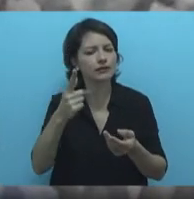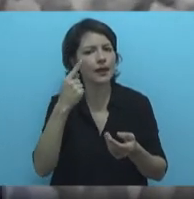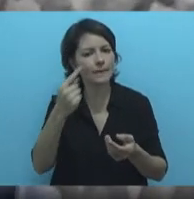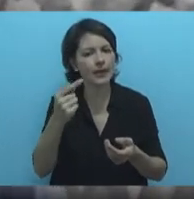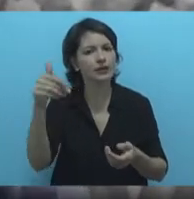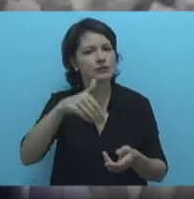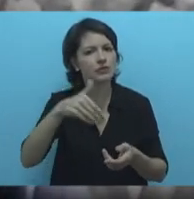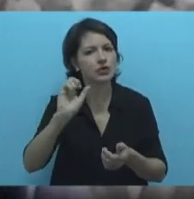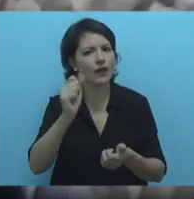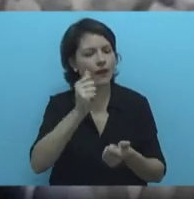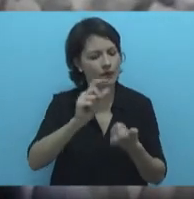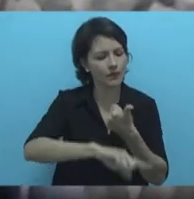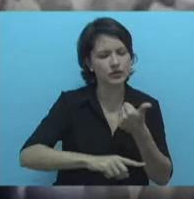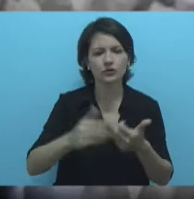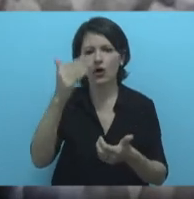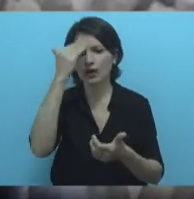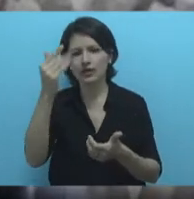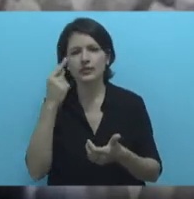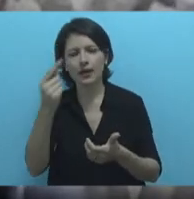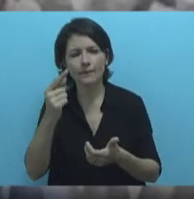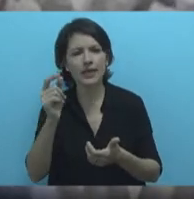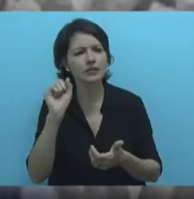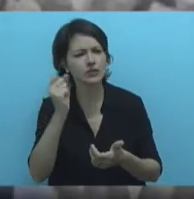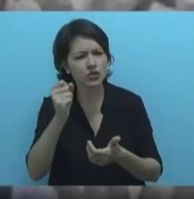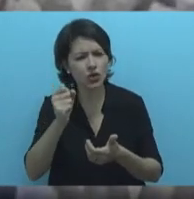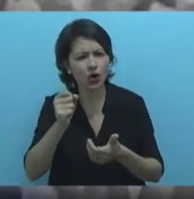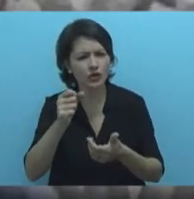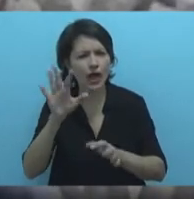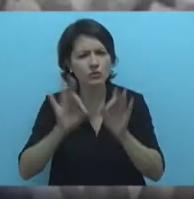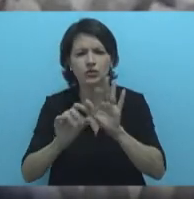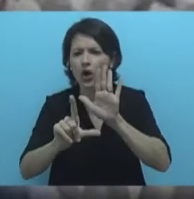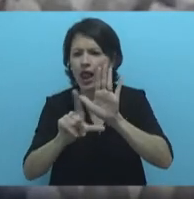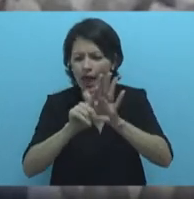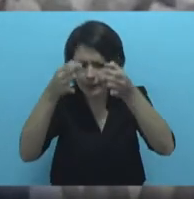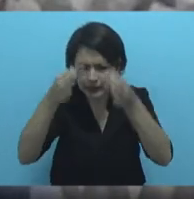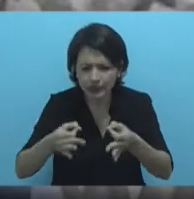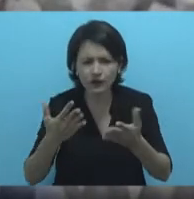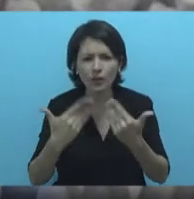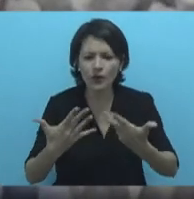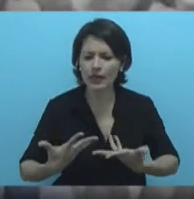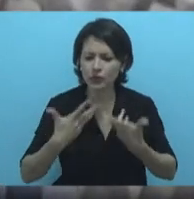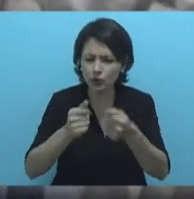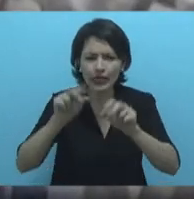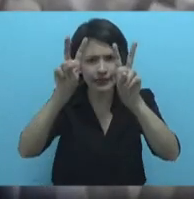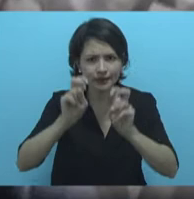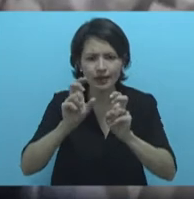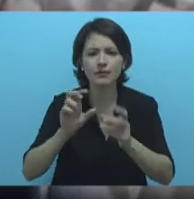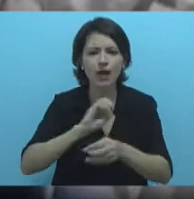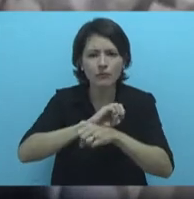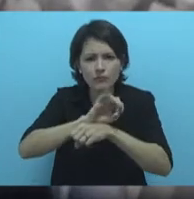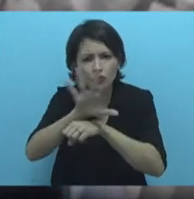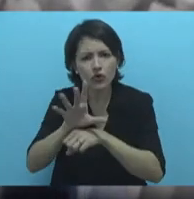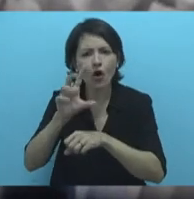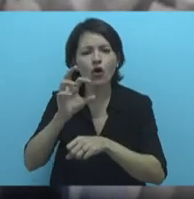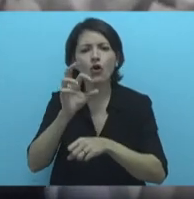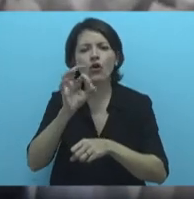15.000 millones de una ley específica para covite y la de